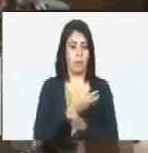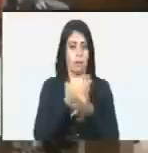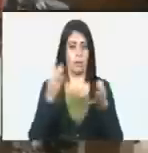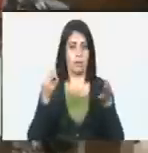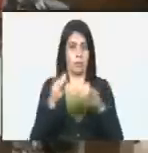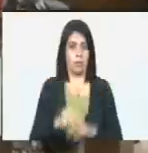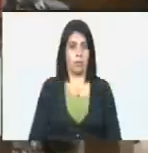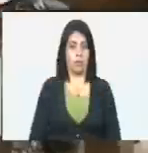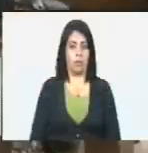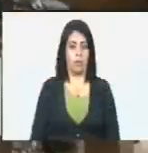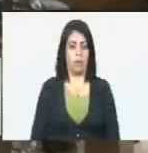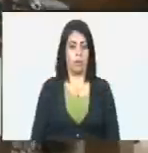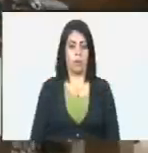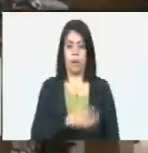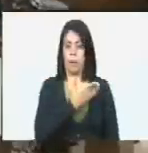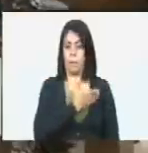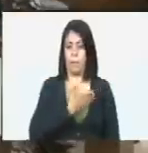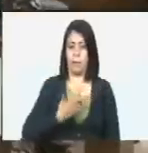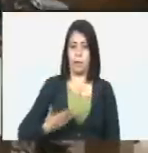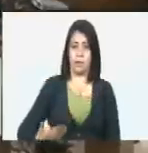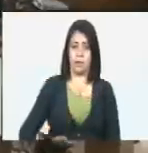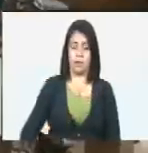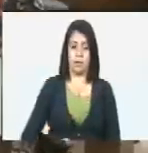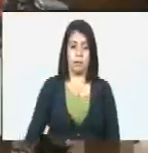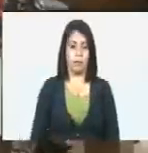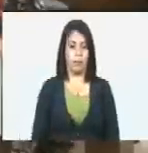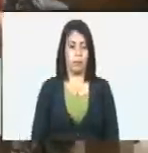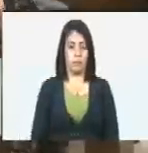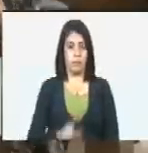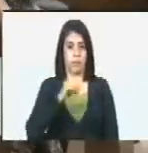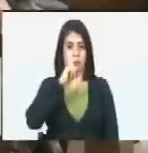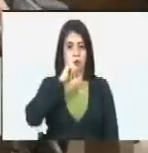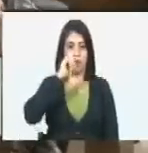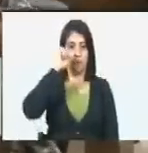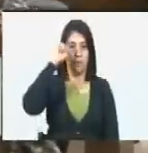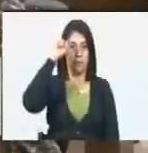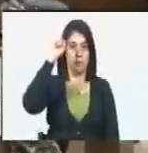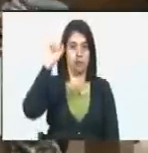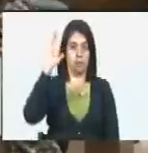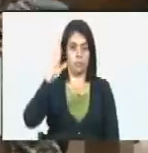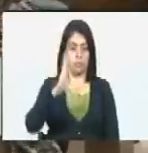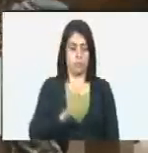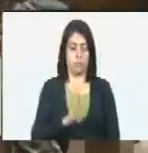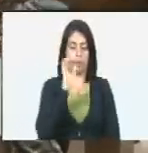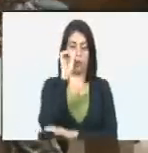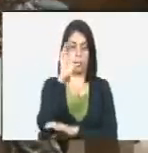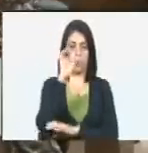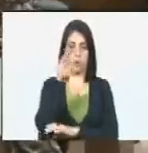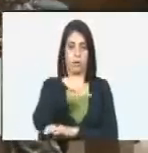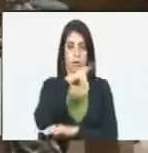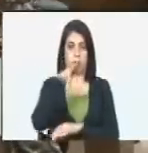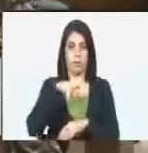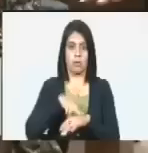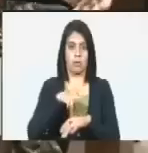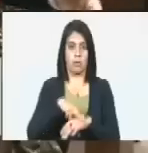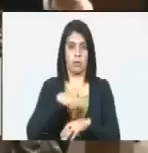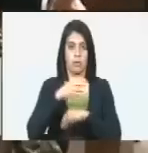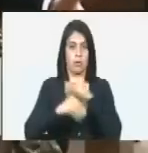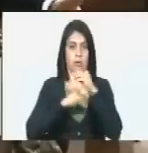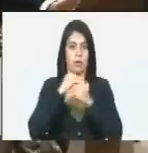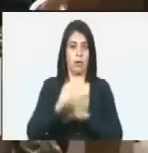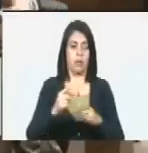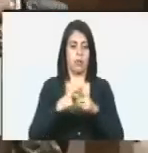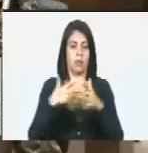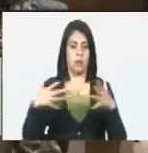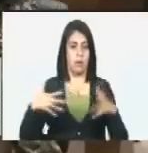Un presidente, Nicolás Maduro Moros, viene a la Asamblea Nacional y hace una